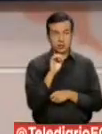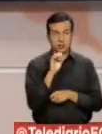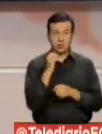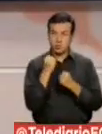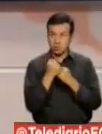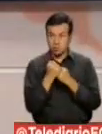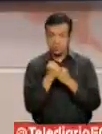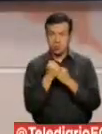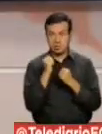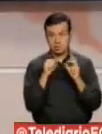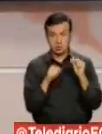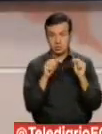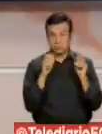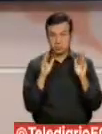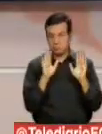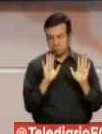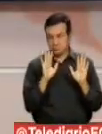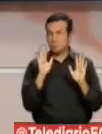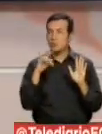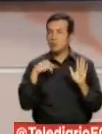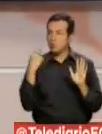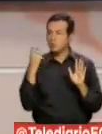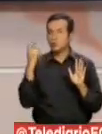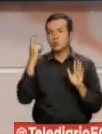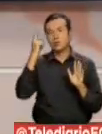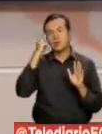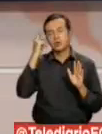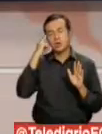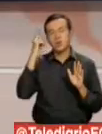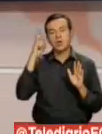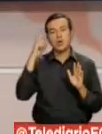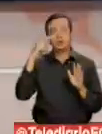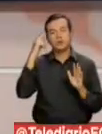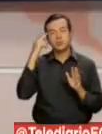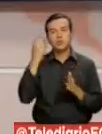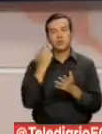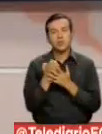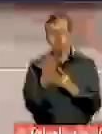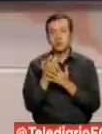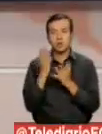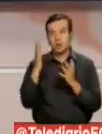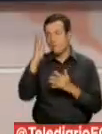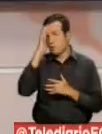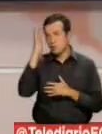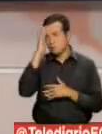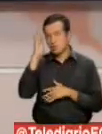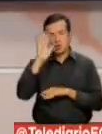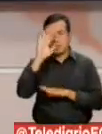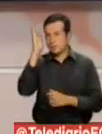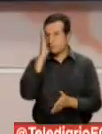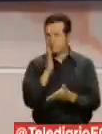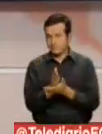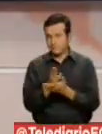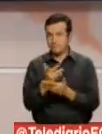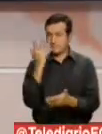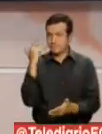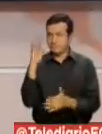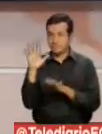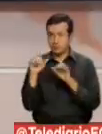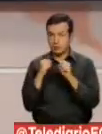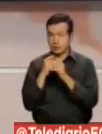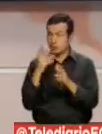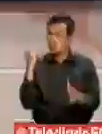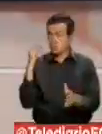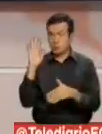ecuatoriana, porque debemos volver a la racionalidad económica, debemos dejarnos de la ideologización que hubo en la década